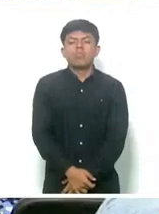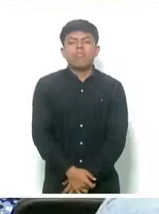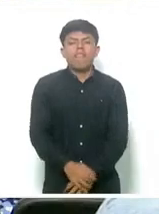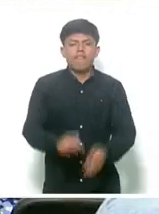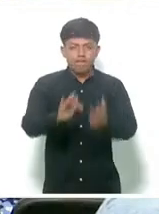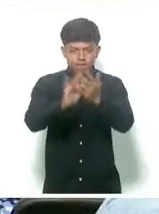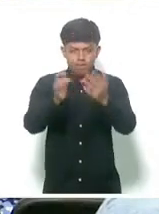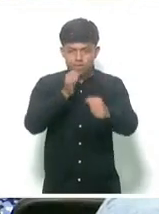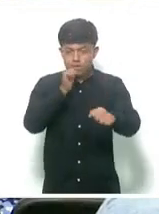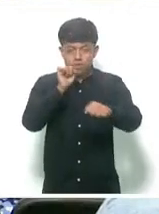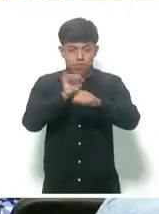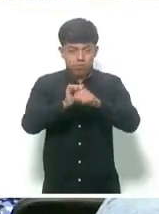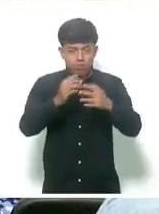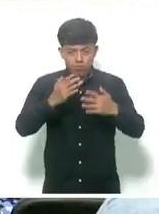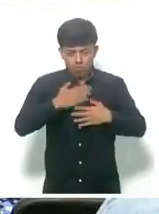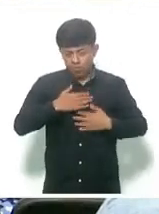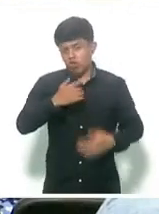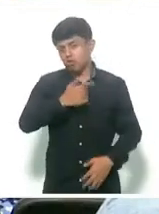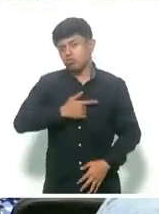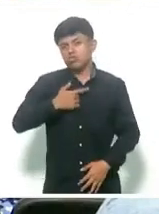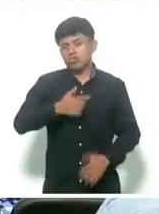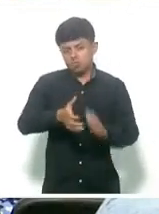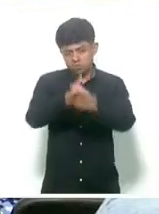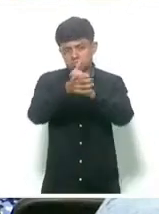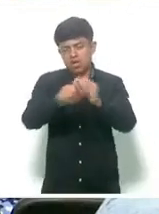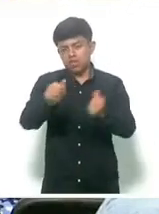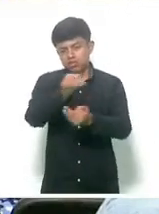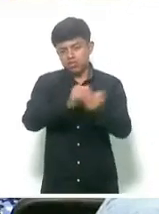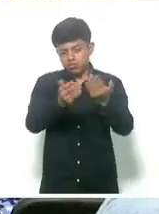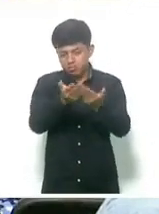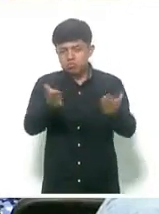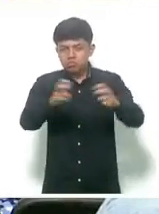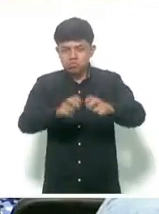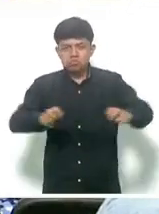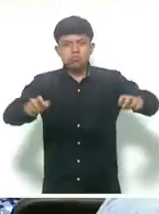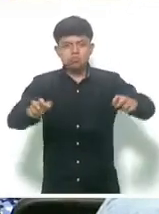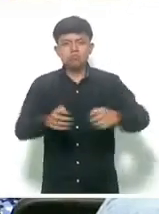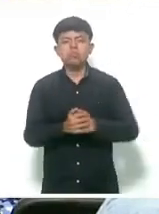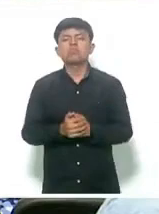gracias secretarios con el gusto de saludarles al igual que a los compañeros